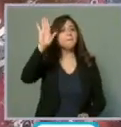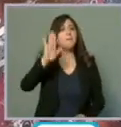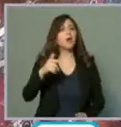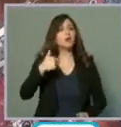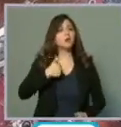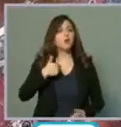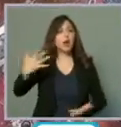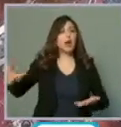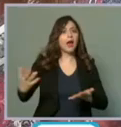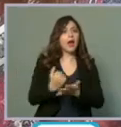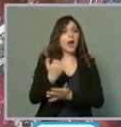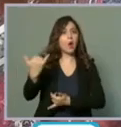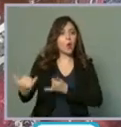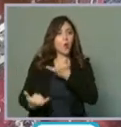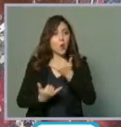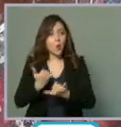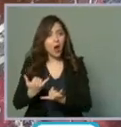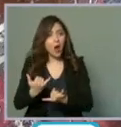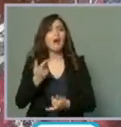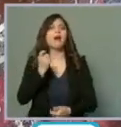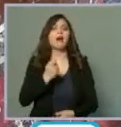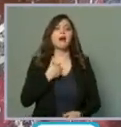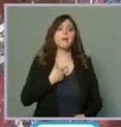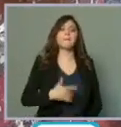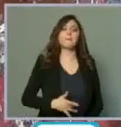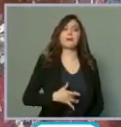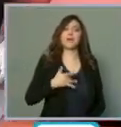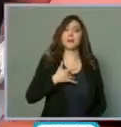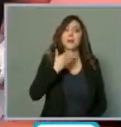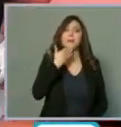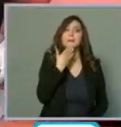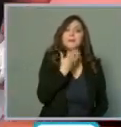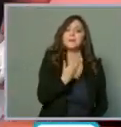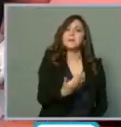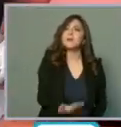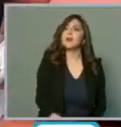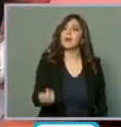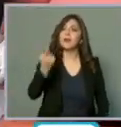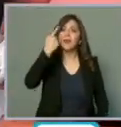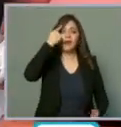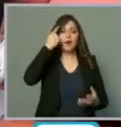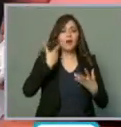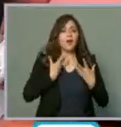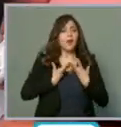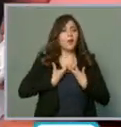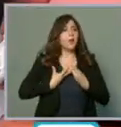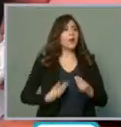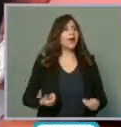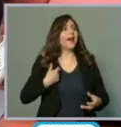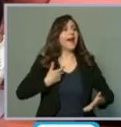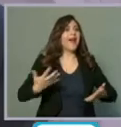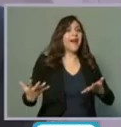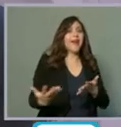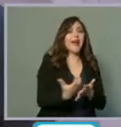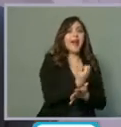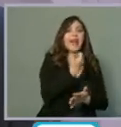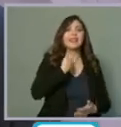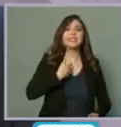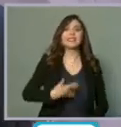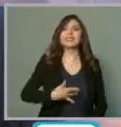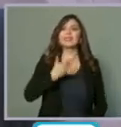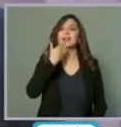dan satisfacción. Mentalmente nos dan ese sentimiento de satisfacción, de ganar, de bienestar, de